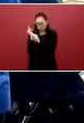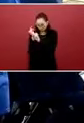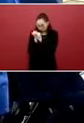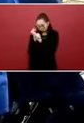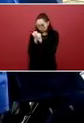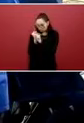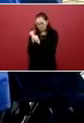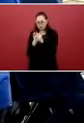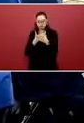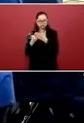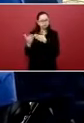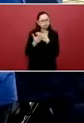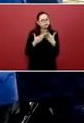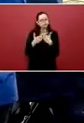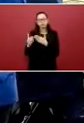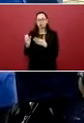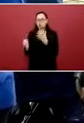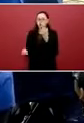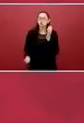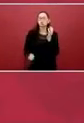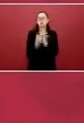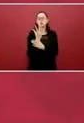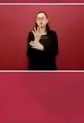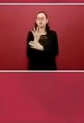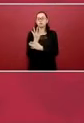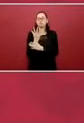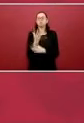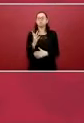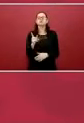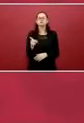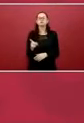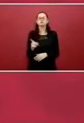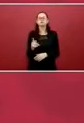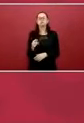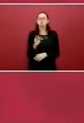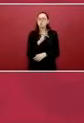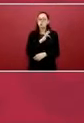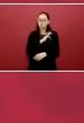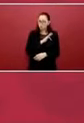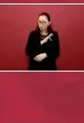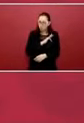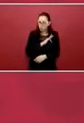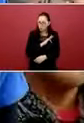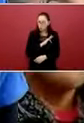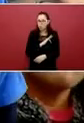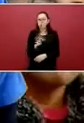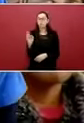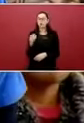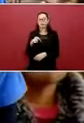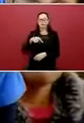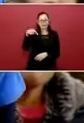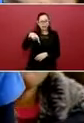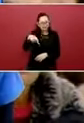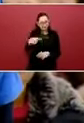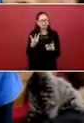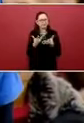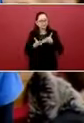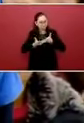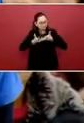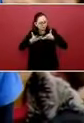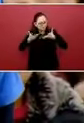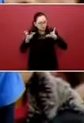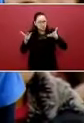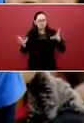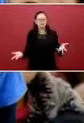la innovación, van a tener posibilidades amplias para